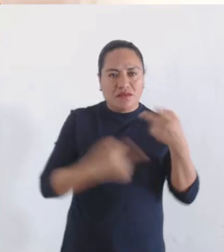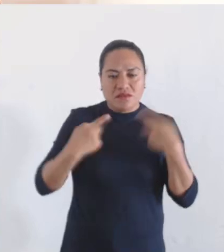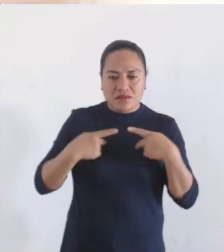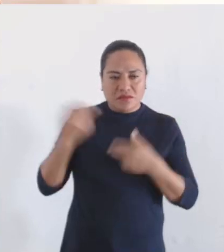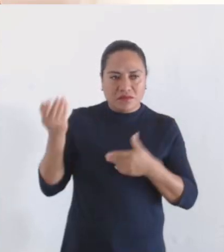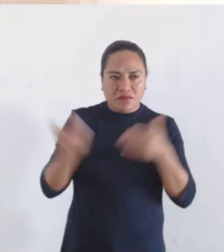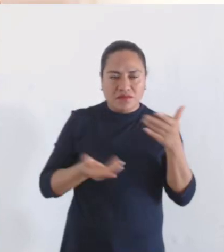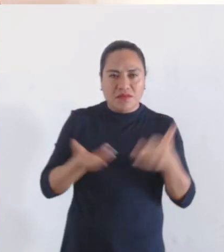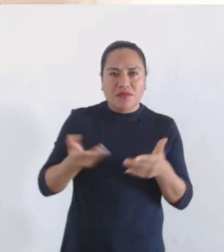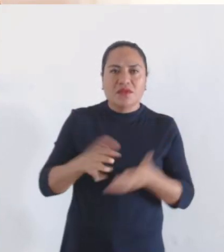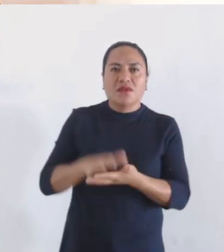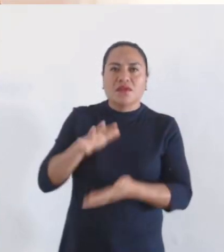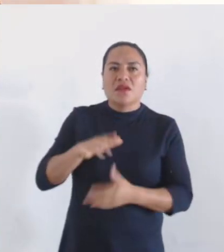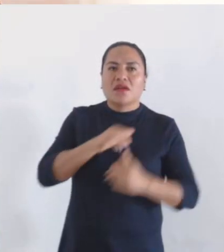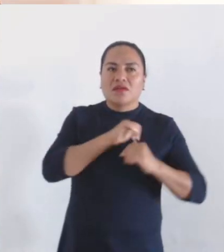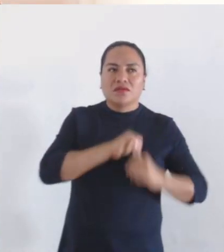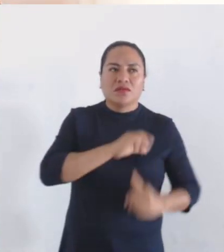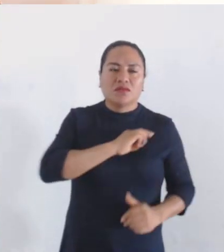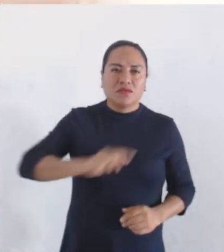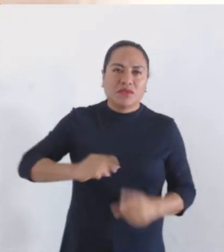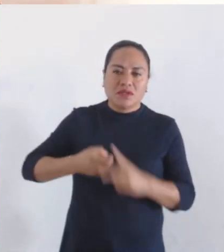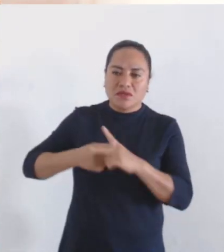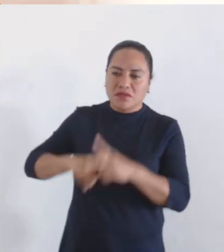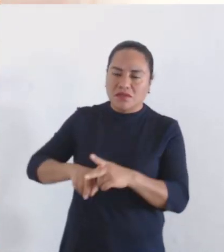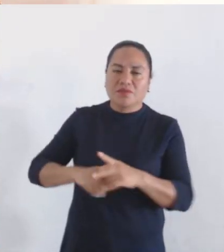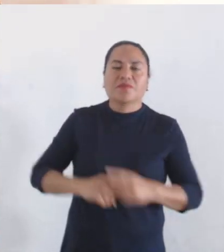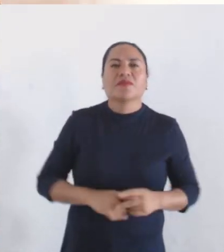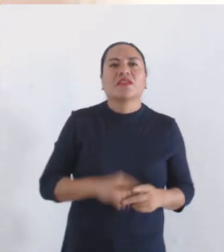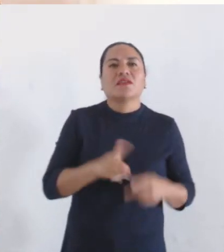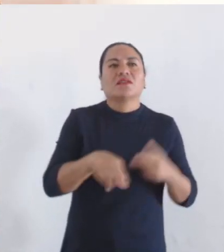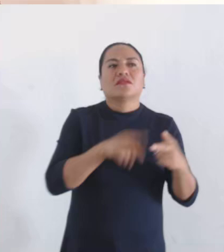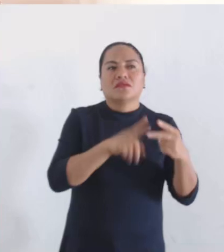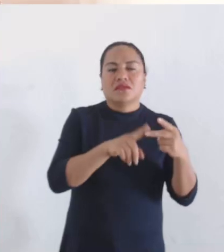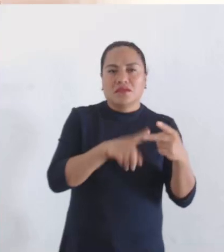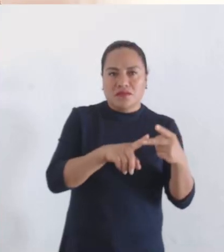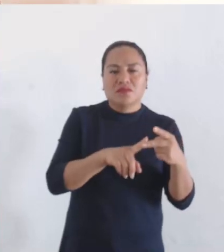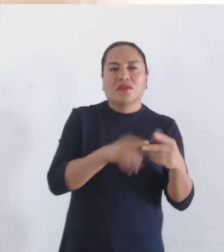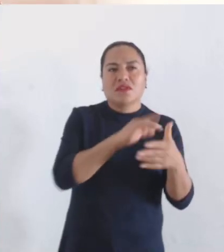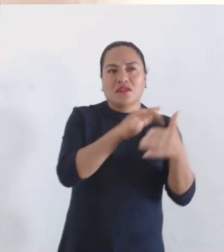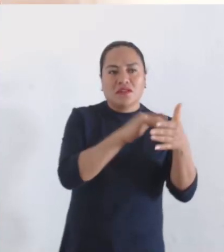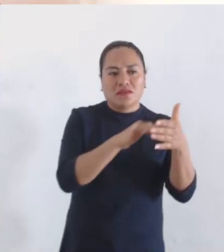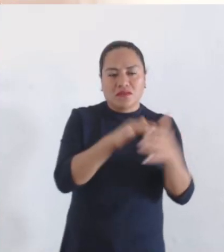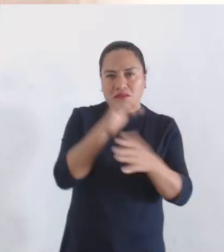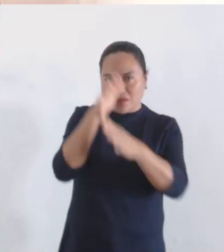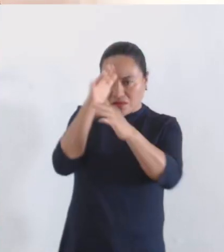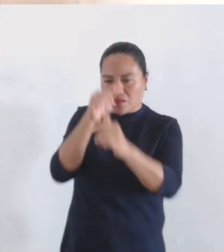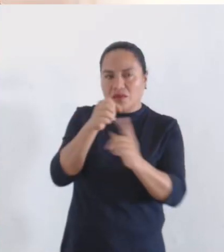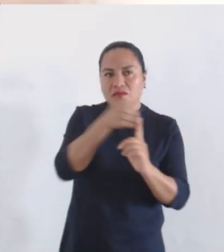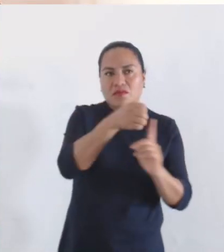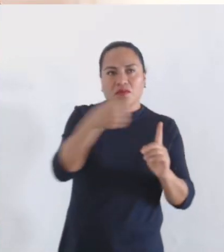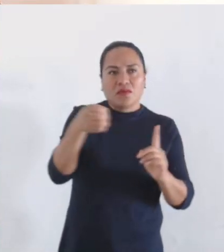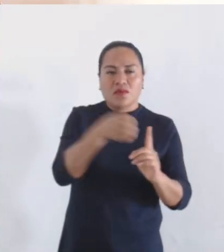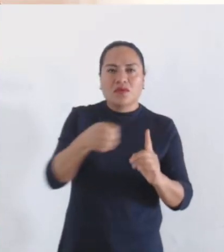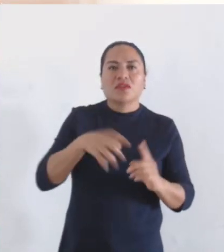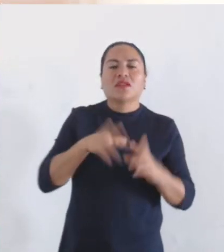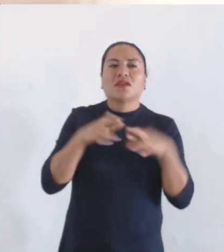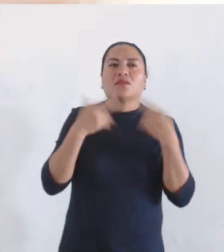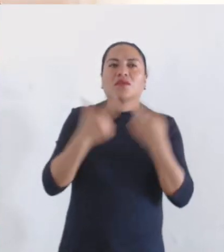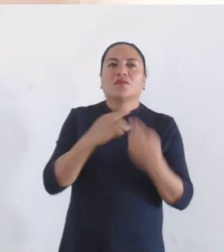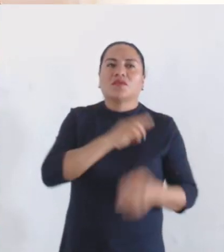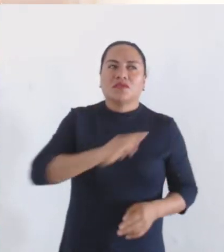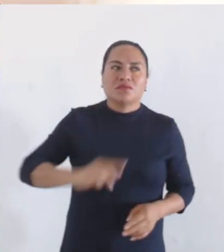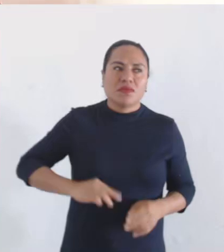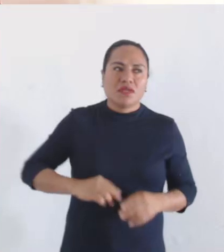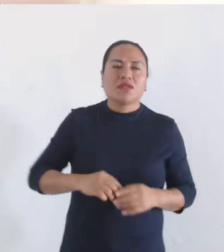asistencia, declaratoria de quórum e instalación legal de la sesión. Segundo, lectura y aprobación del orden del día al que se sujetará la